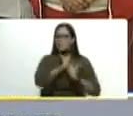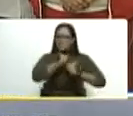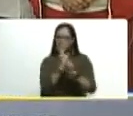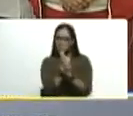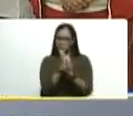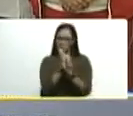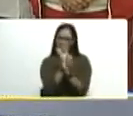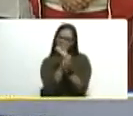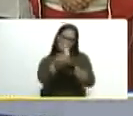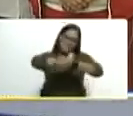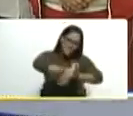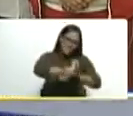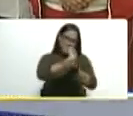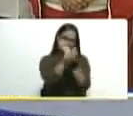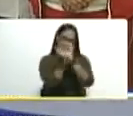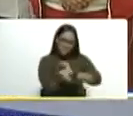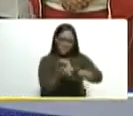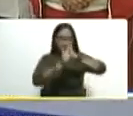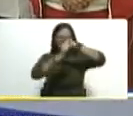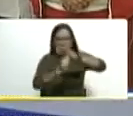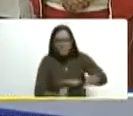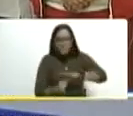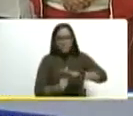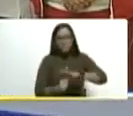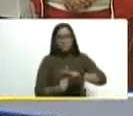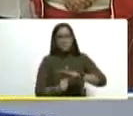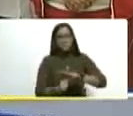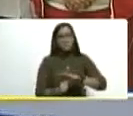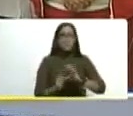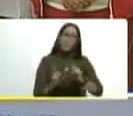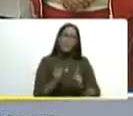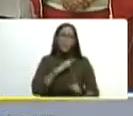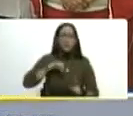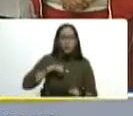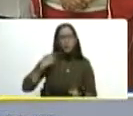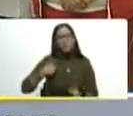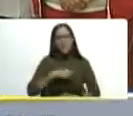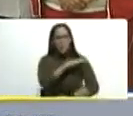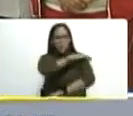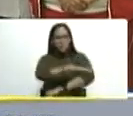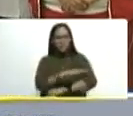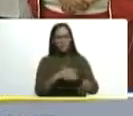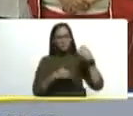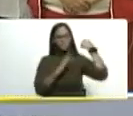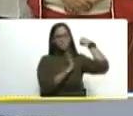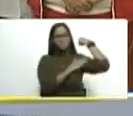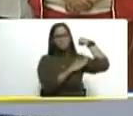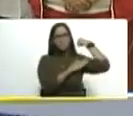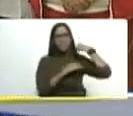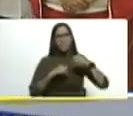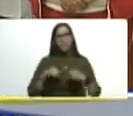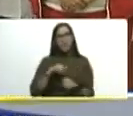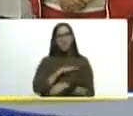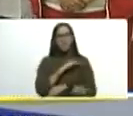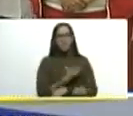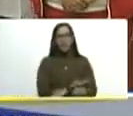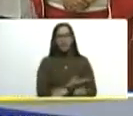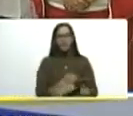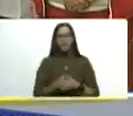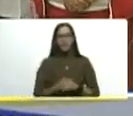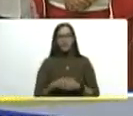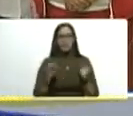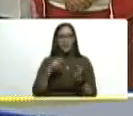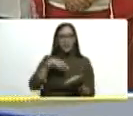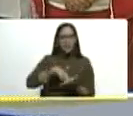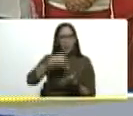brazo, que nos arrodillaba. Pero nosotros tenemos brazos de acero. Nadie jamás arrodillará al pueblo